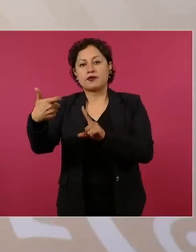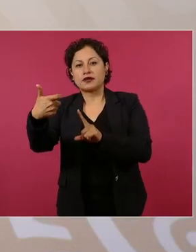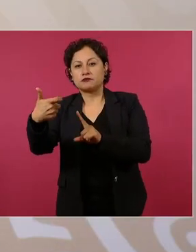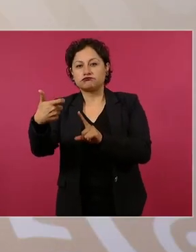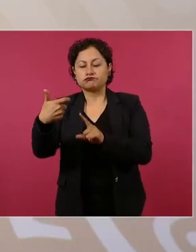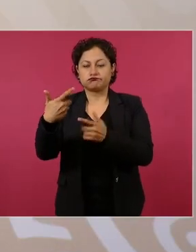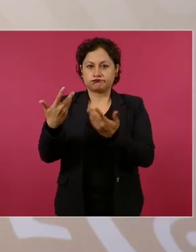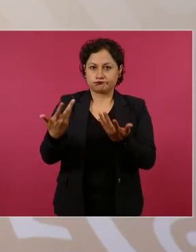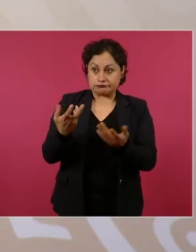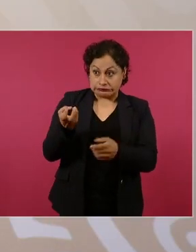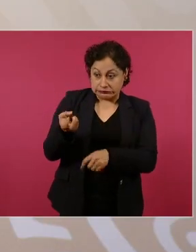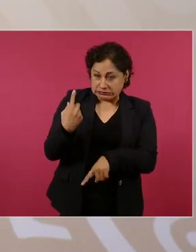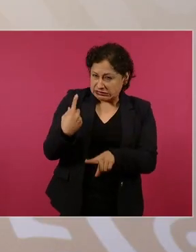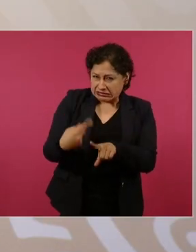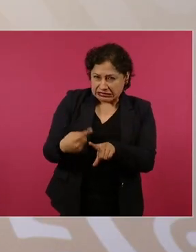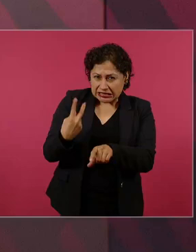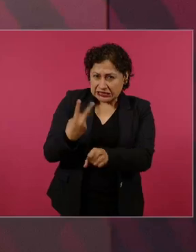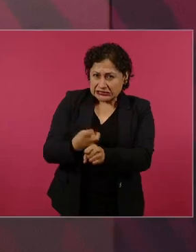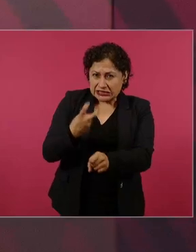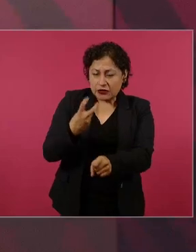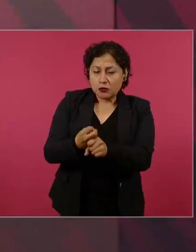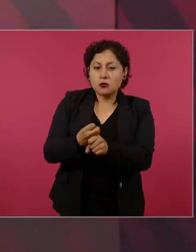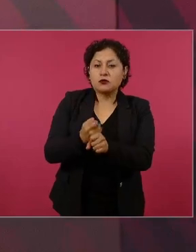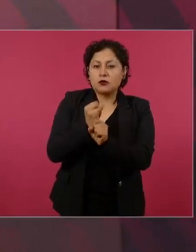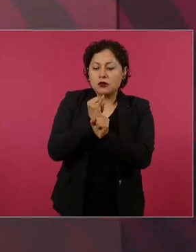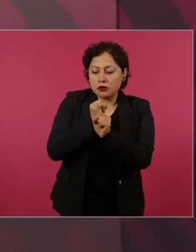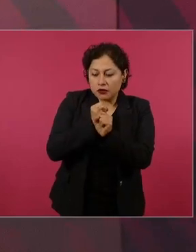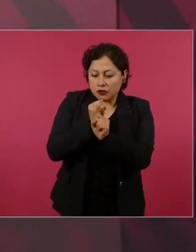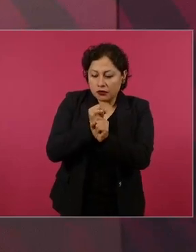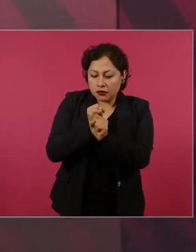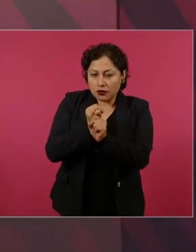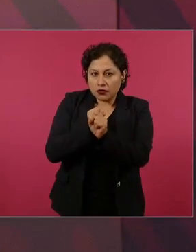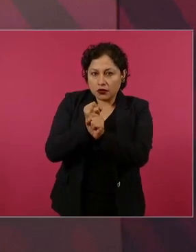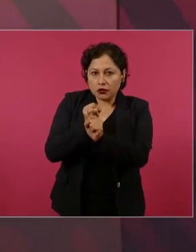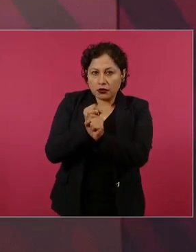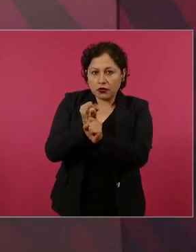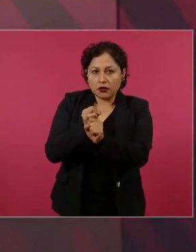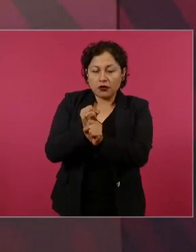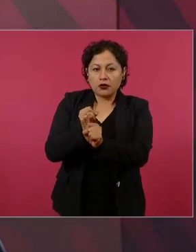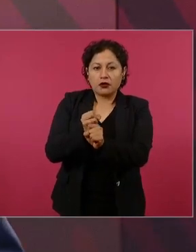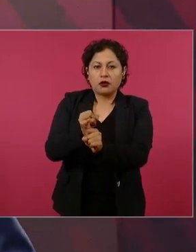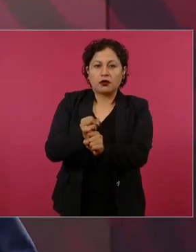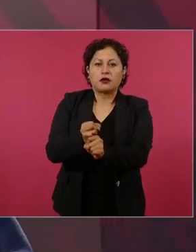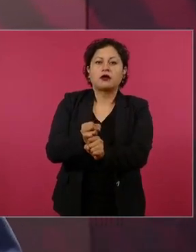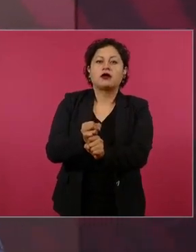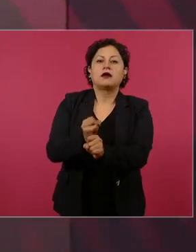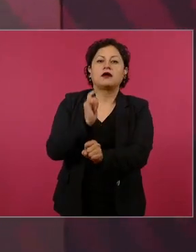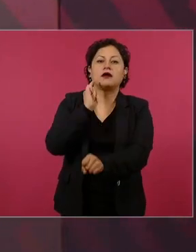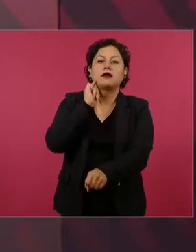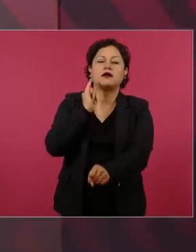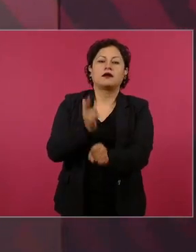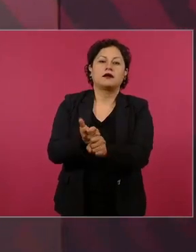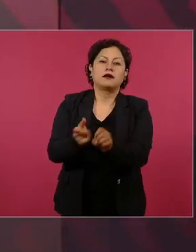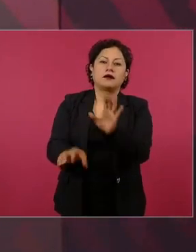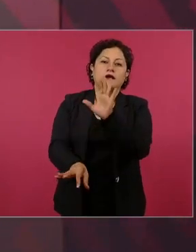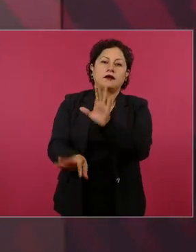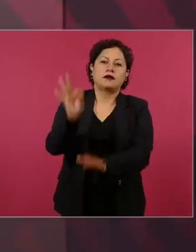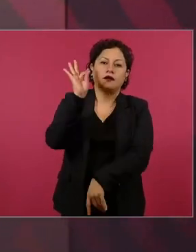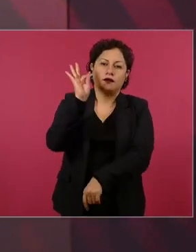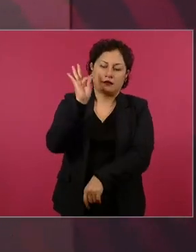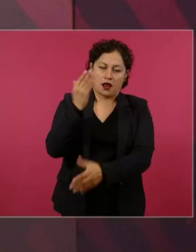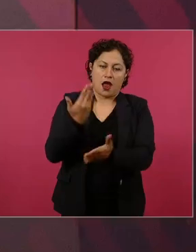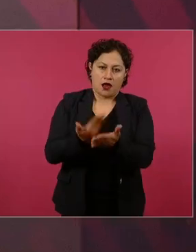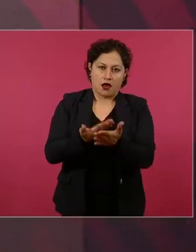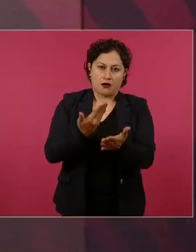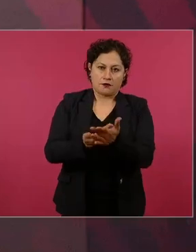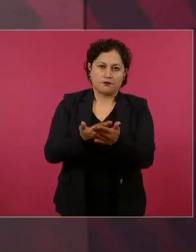con una investigación reciente, se demuestra, o ya desde entonces, pero